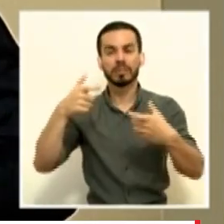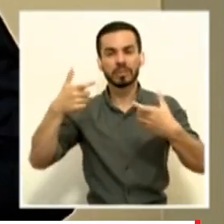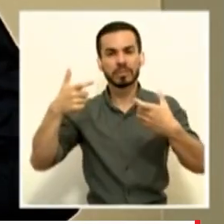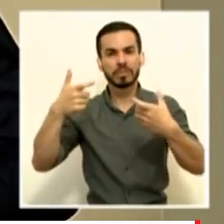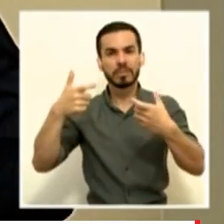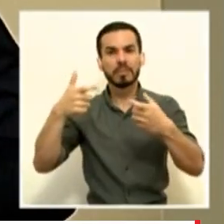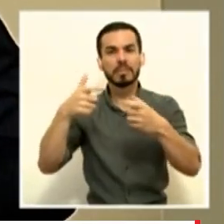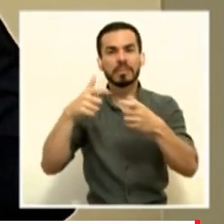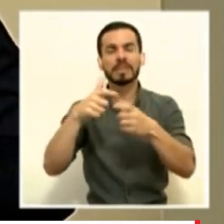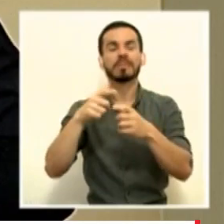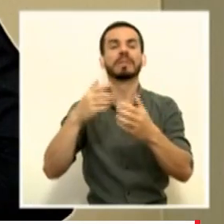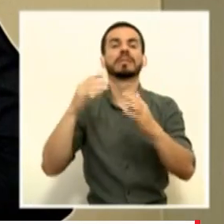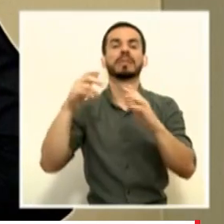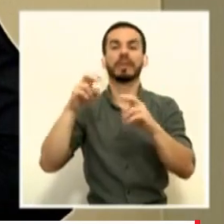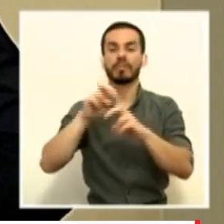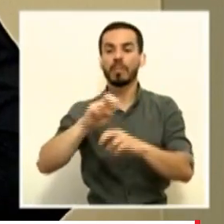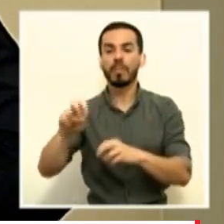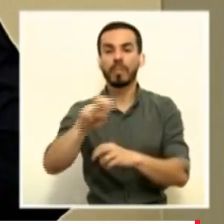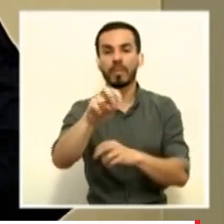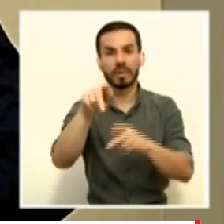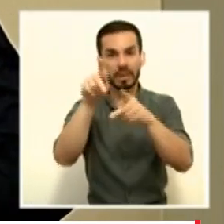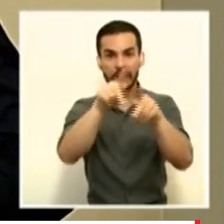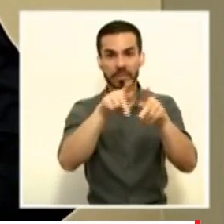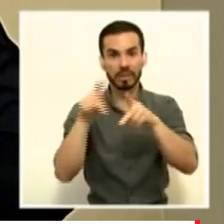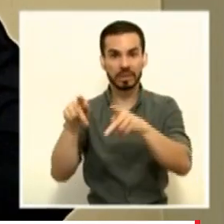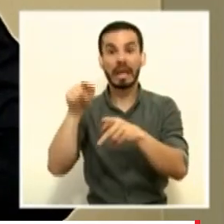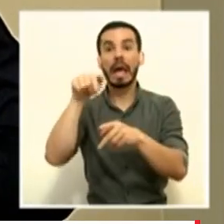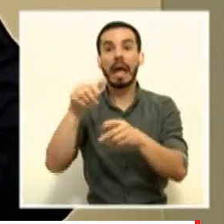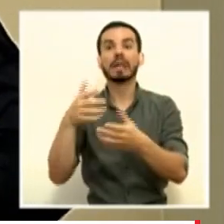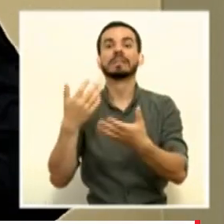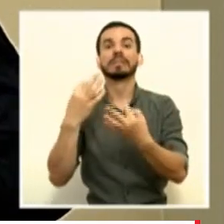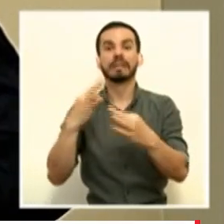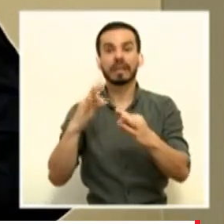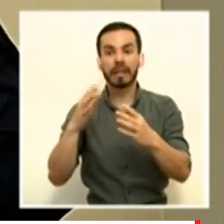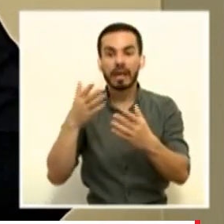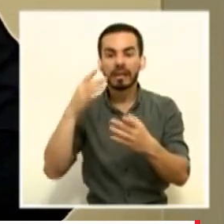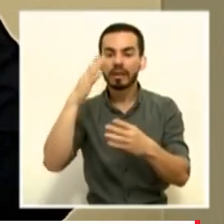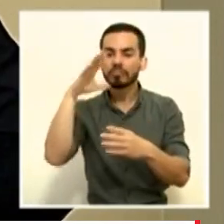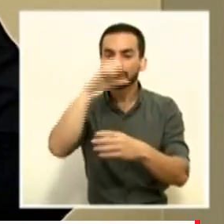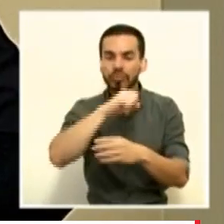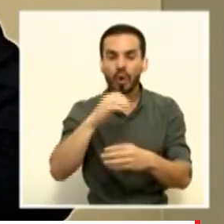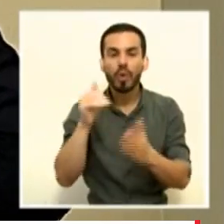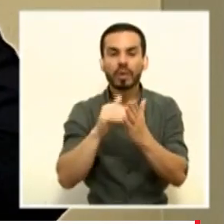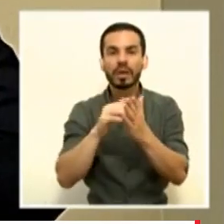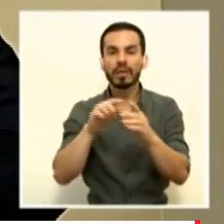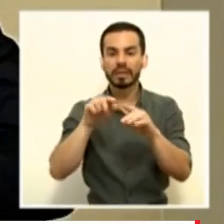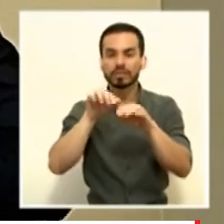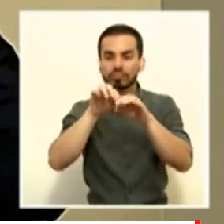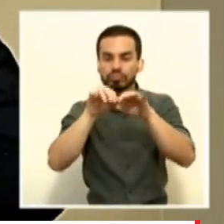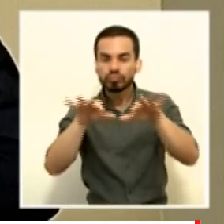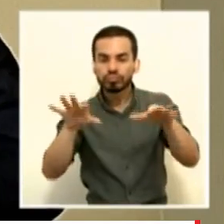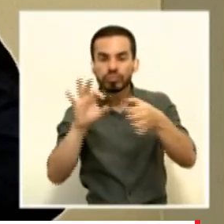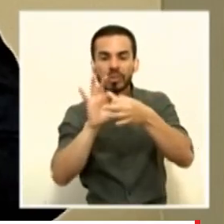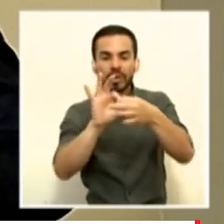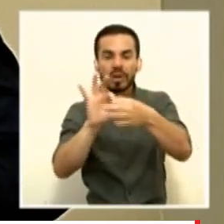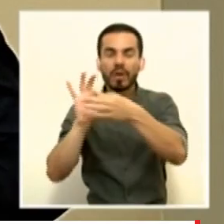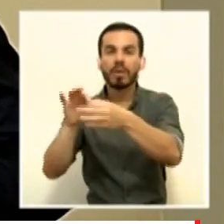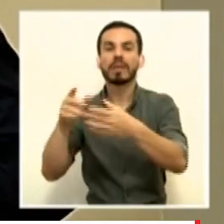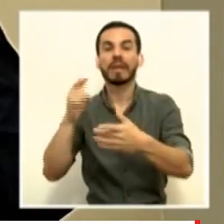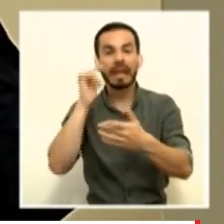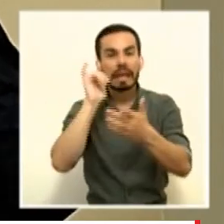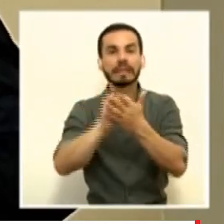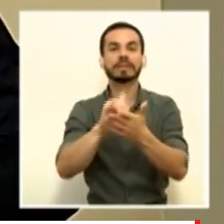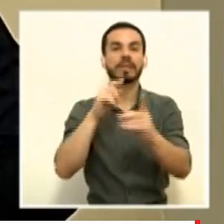la movilización de las personas y así recobrar la trazabilidad del virus, que es la misión que como país nos